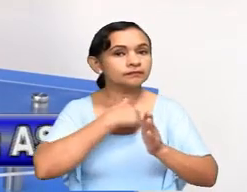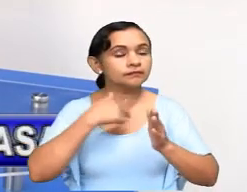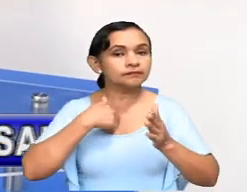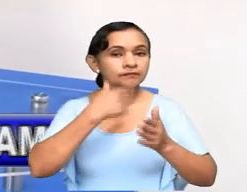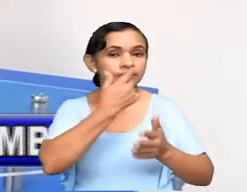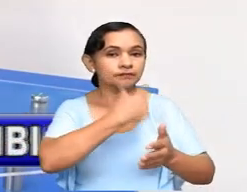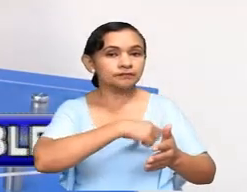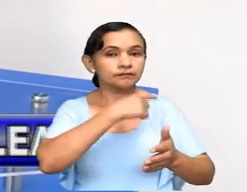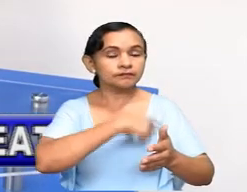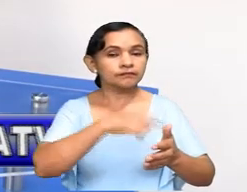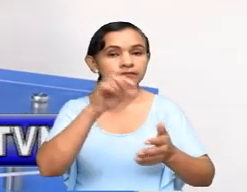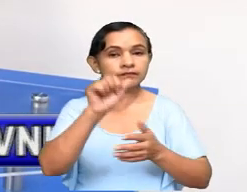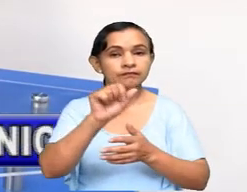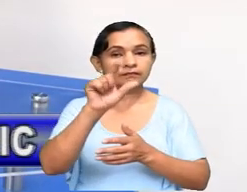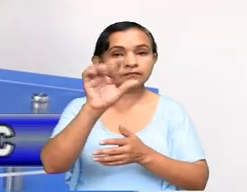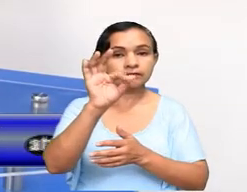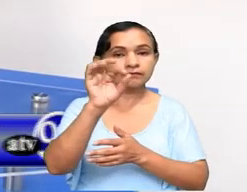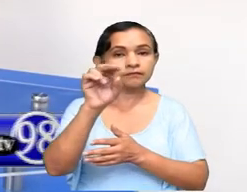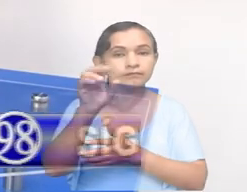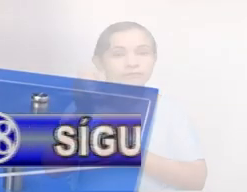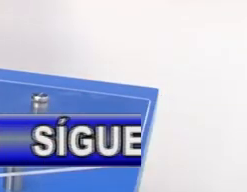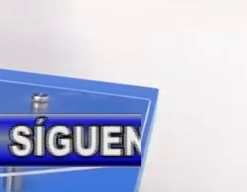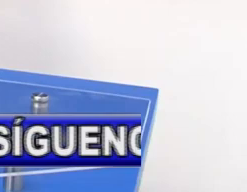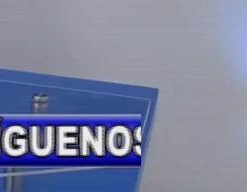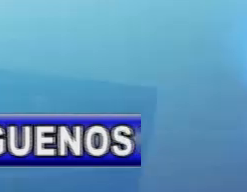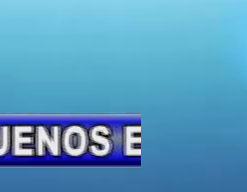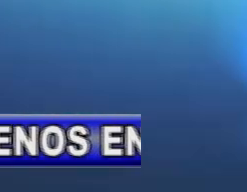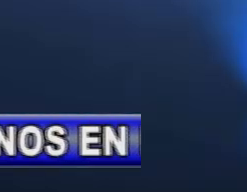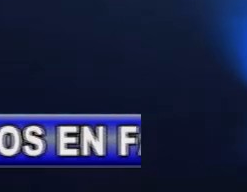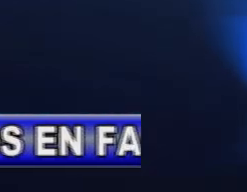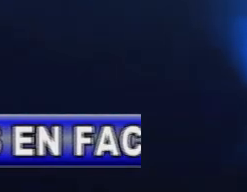Escolar Público Alfonso Cortés.